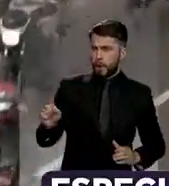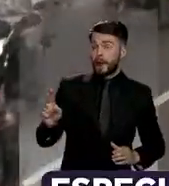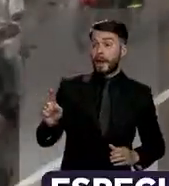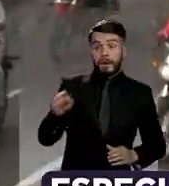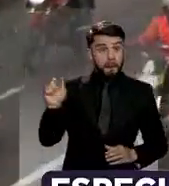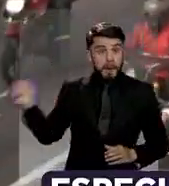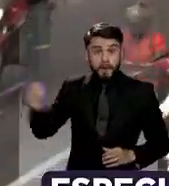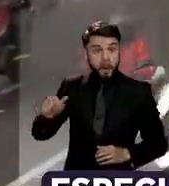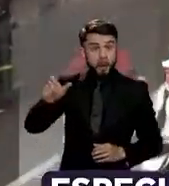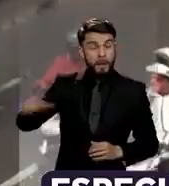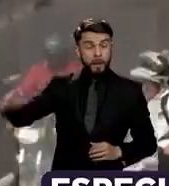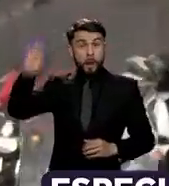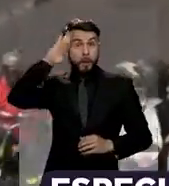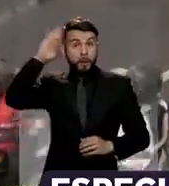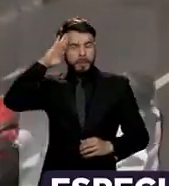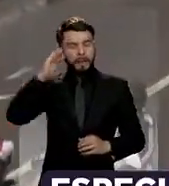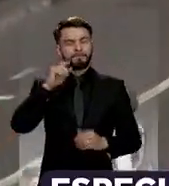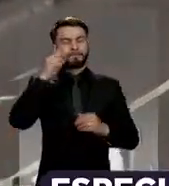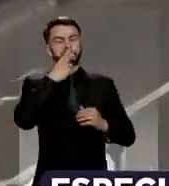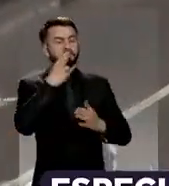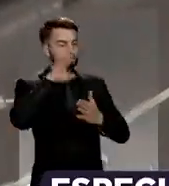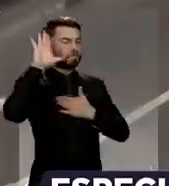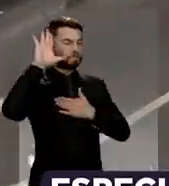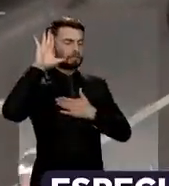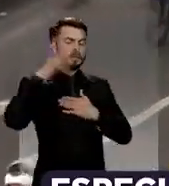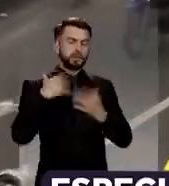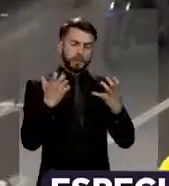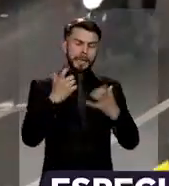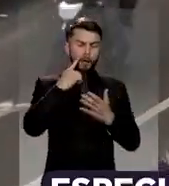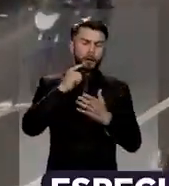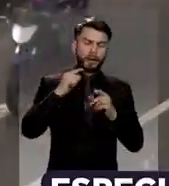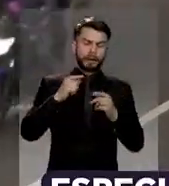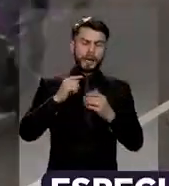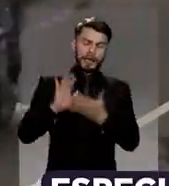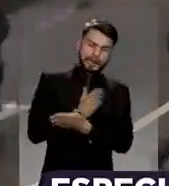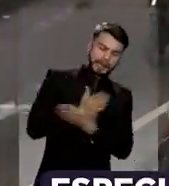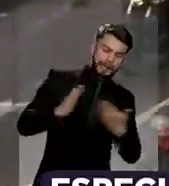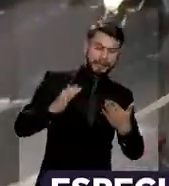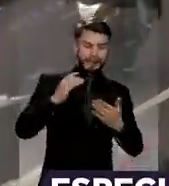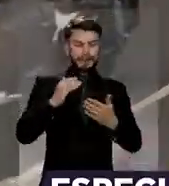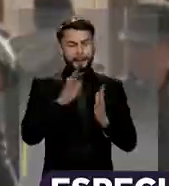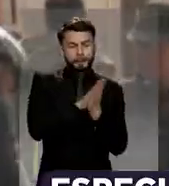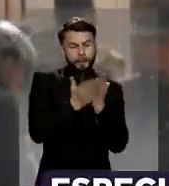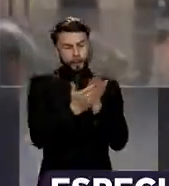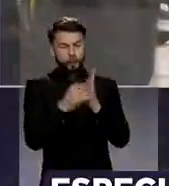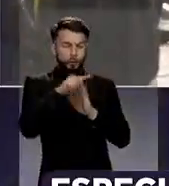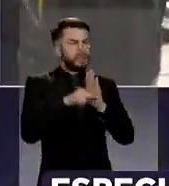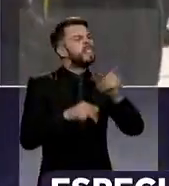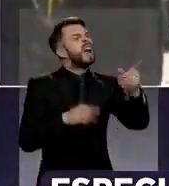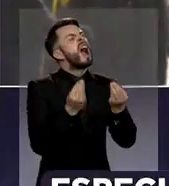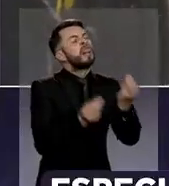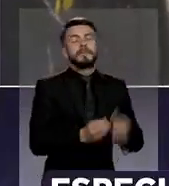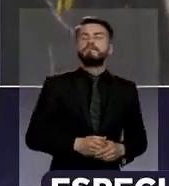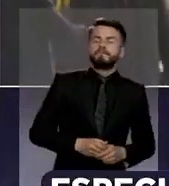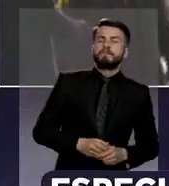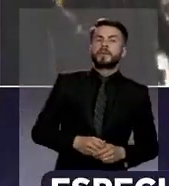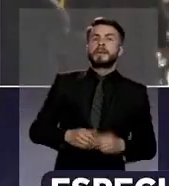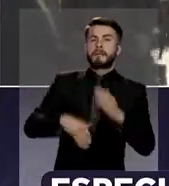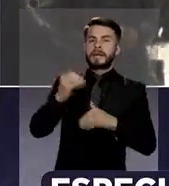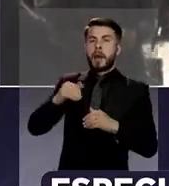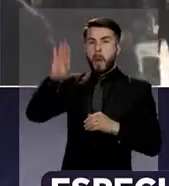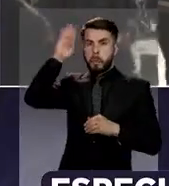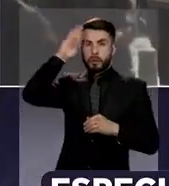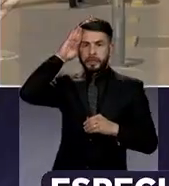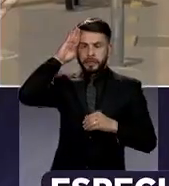separar completamente el dispositivo y a vigilar sea como sea que con los juegos de vídeo para eso separar la policía decir